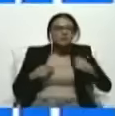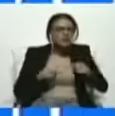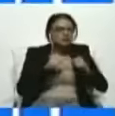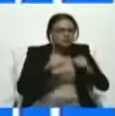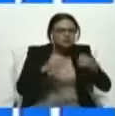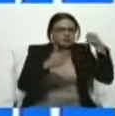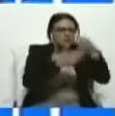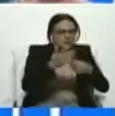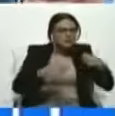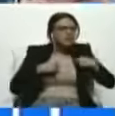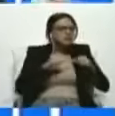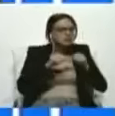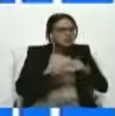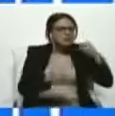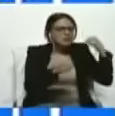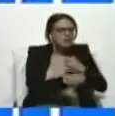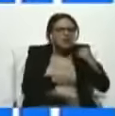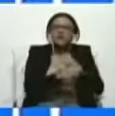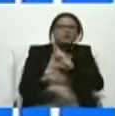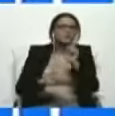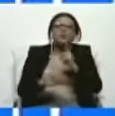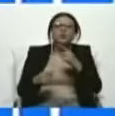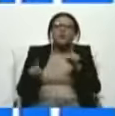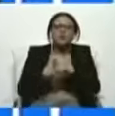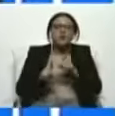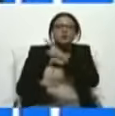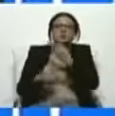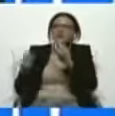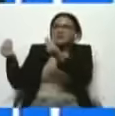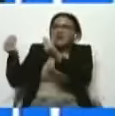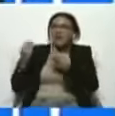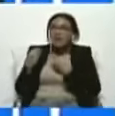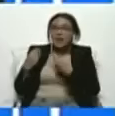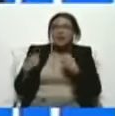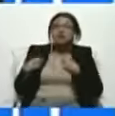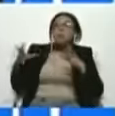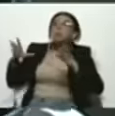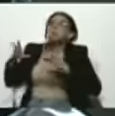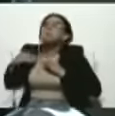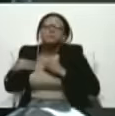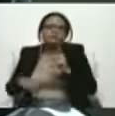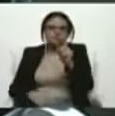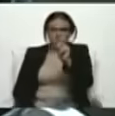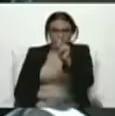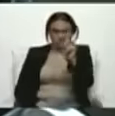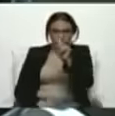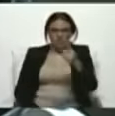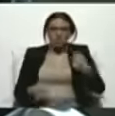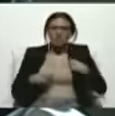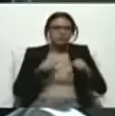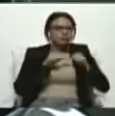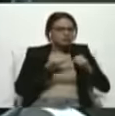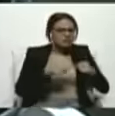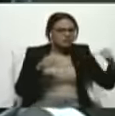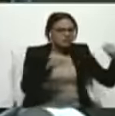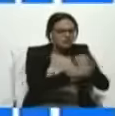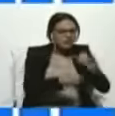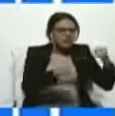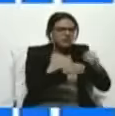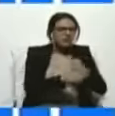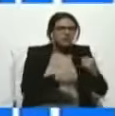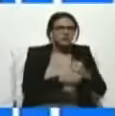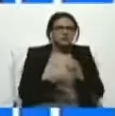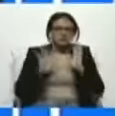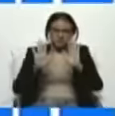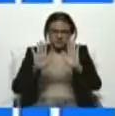Eran risibles, porque como a estos los tienen arrodillados, Marcos, y de eso también soy testigo. Hola, ¿cómo estás? Ya